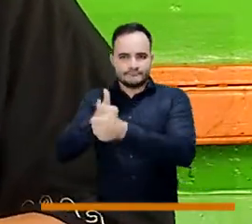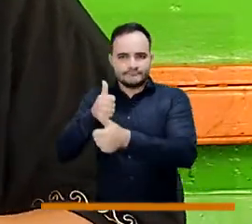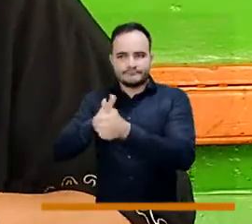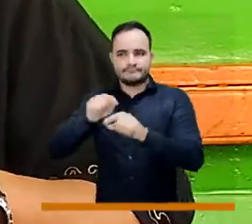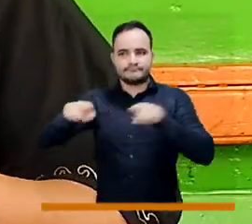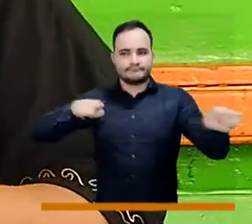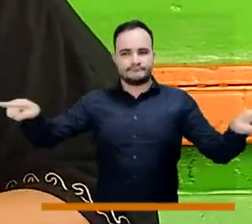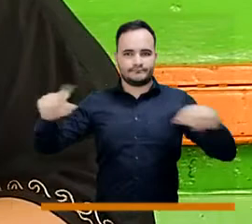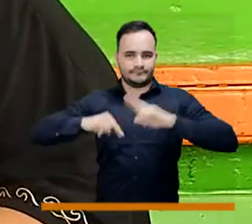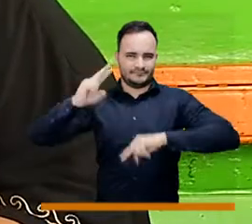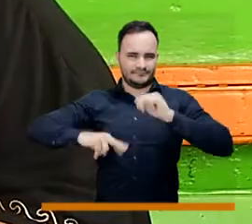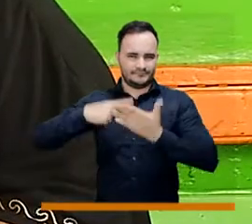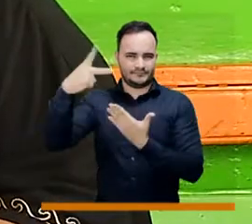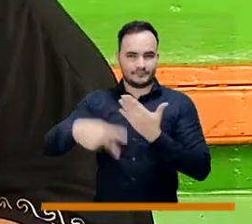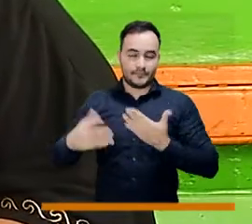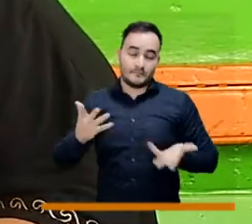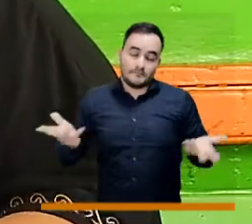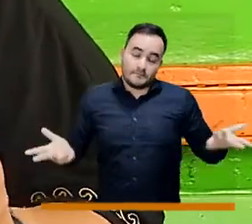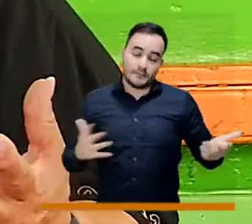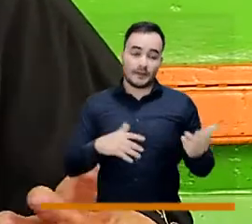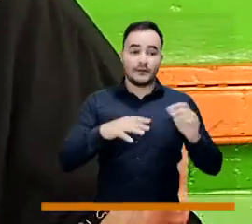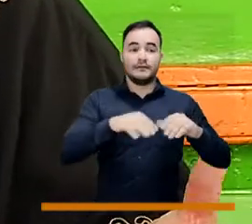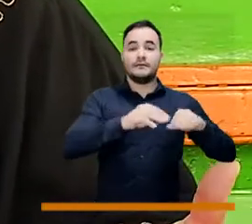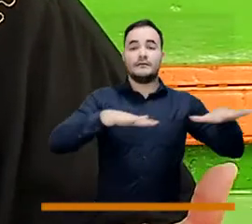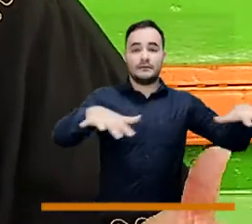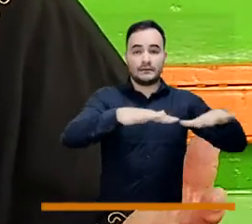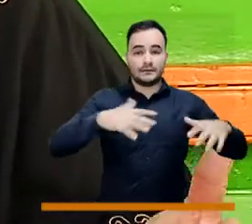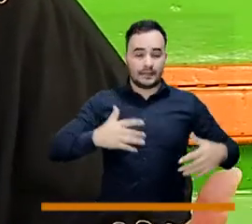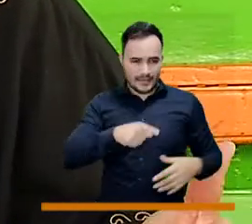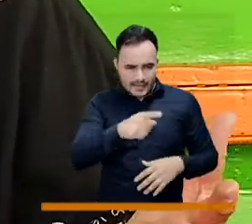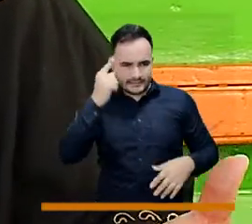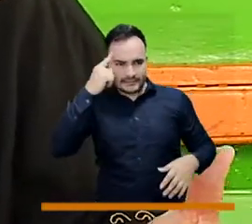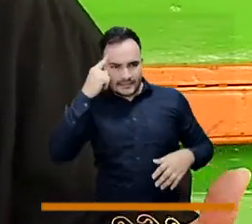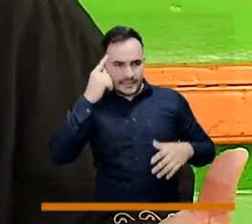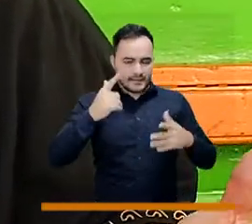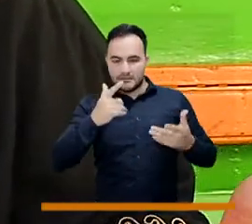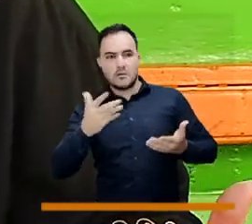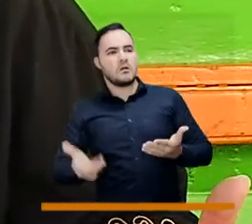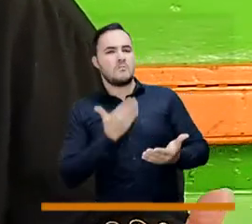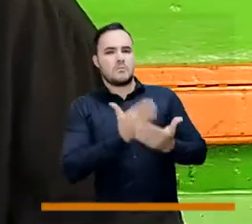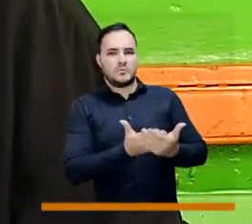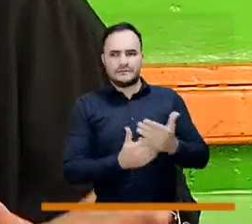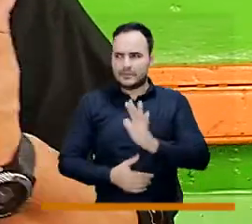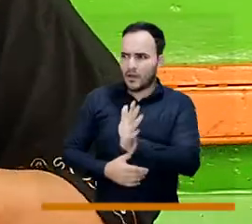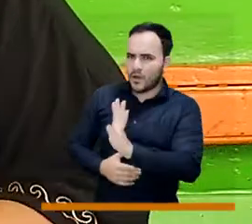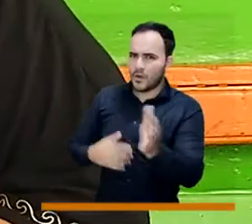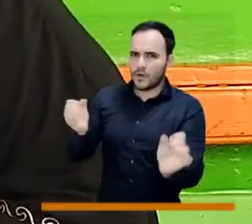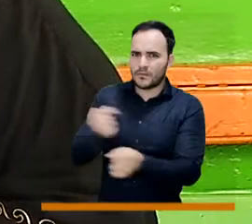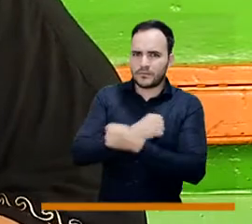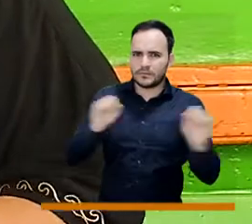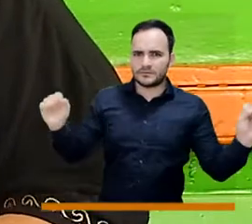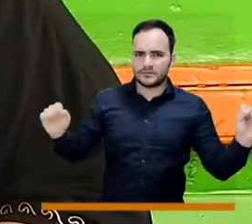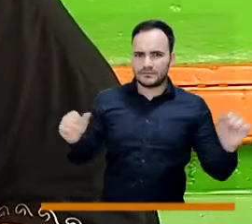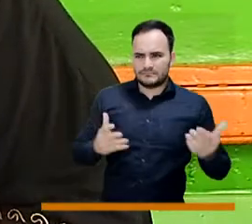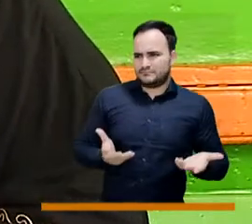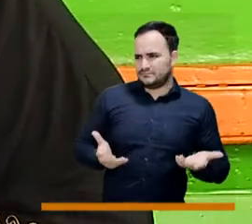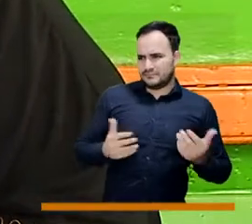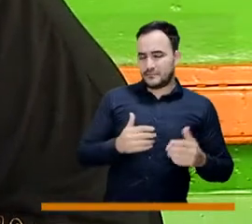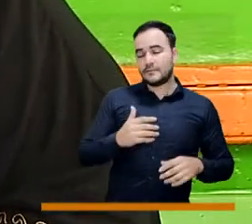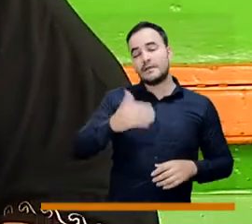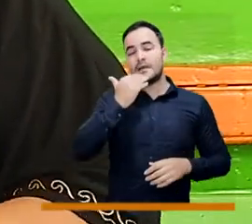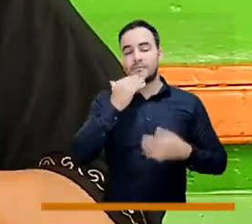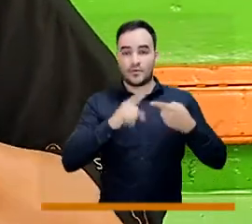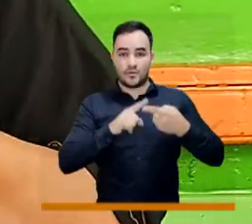Entonces, entregar un vertimiento al suelo en un lugar que no tiene la forma adecuada es imposible. Y si tú no tienes registro al